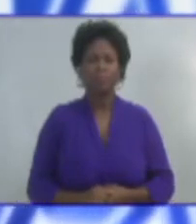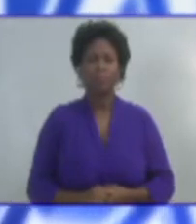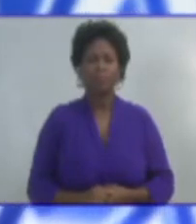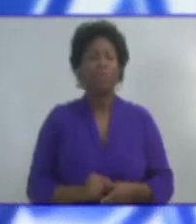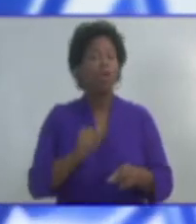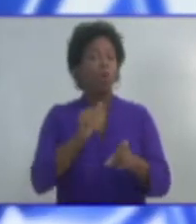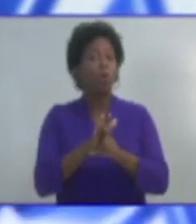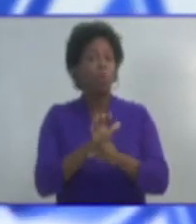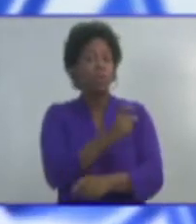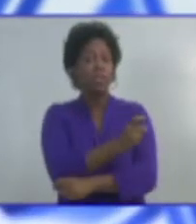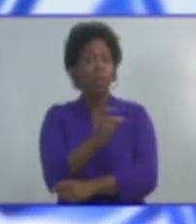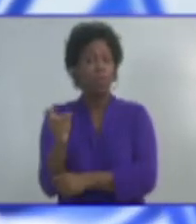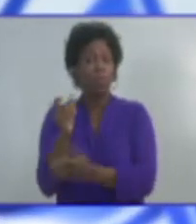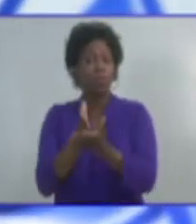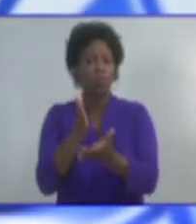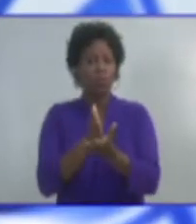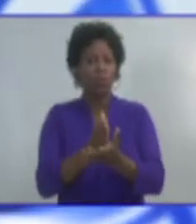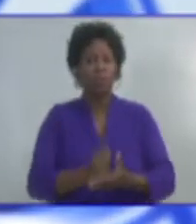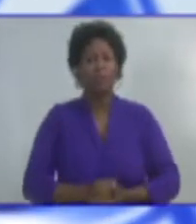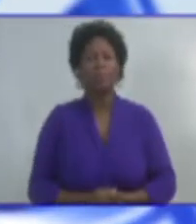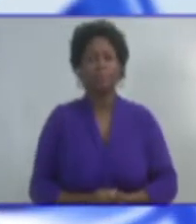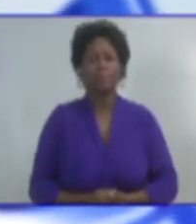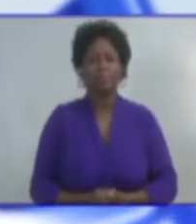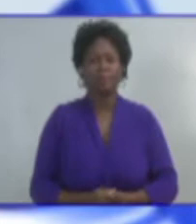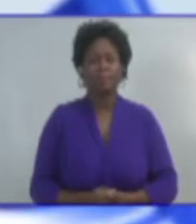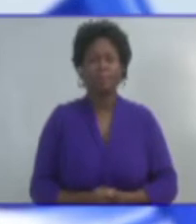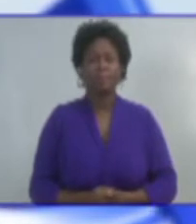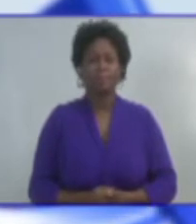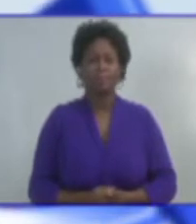Inicia curso escolar.